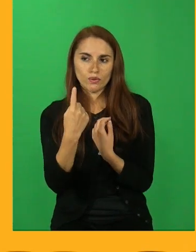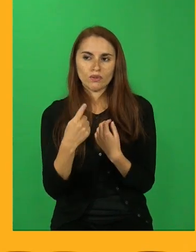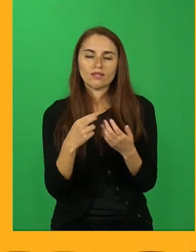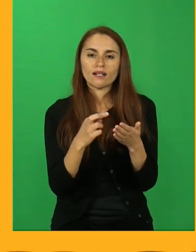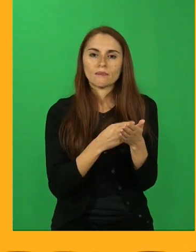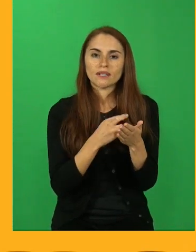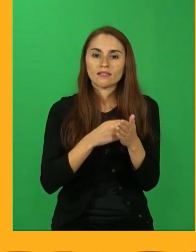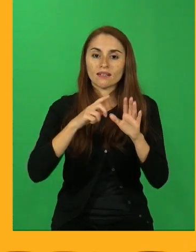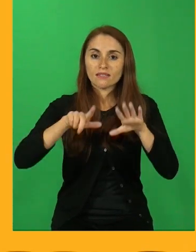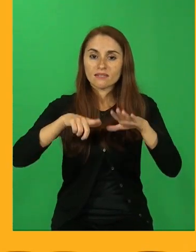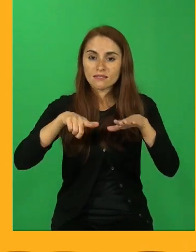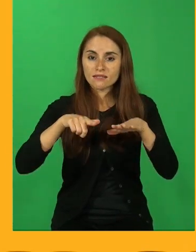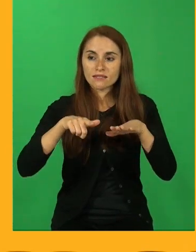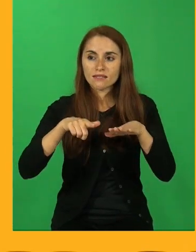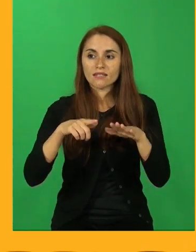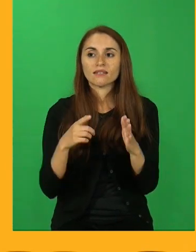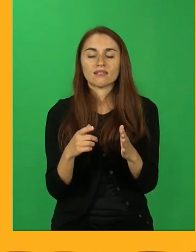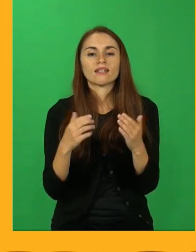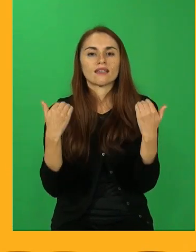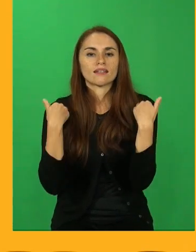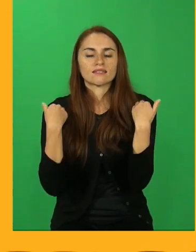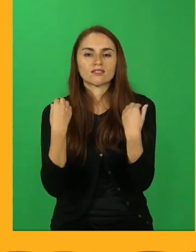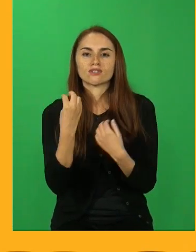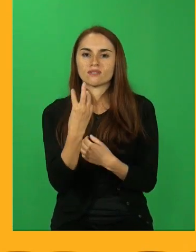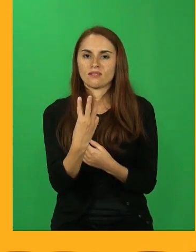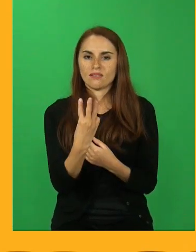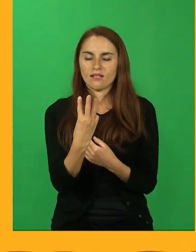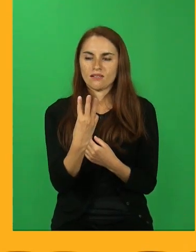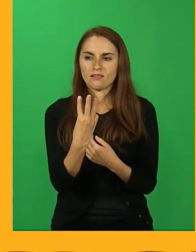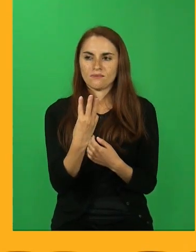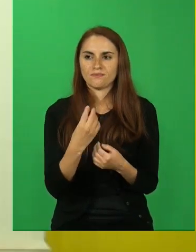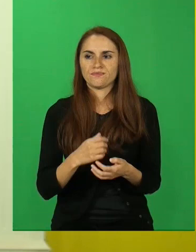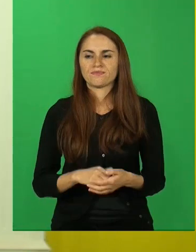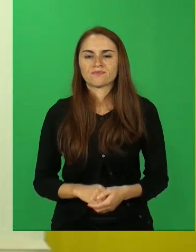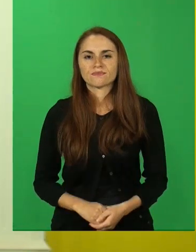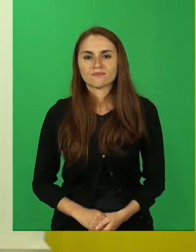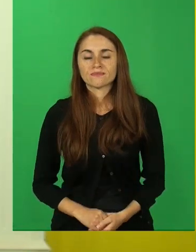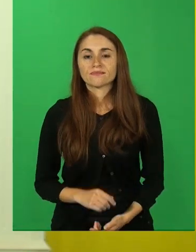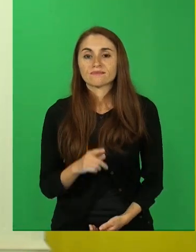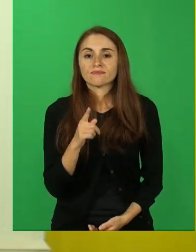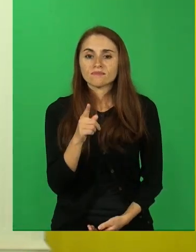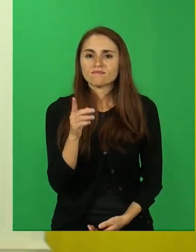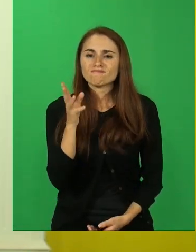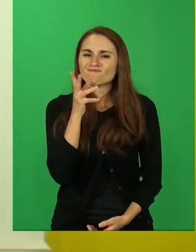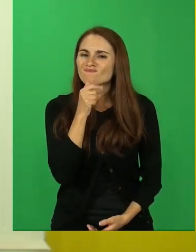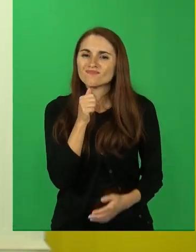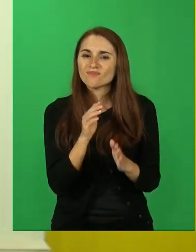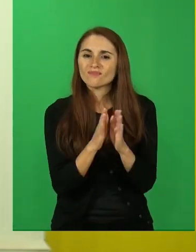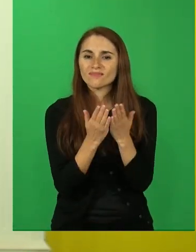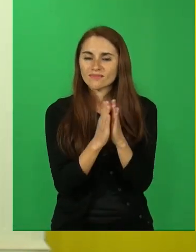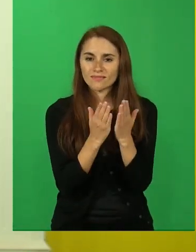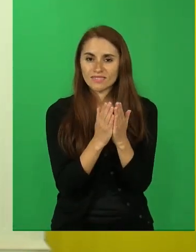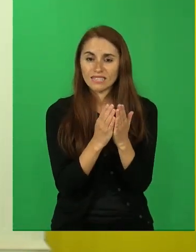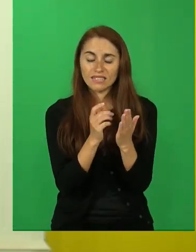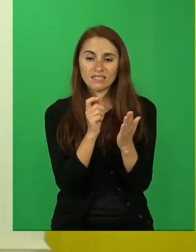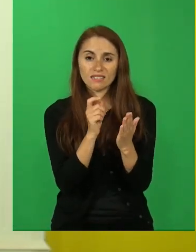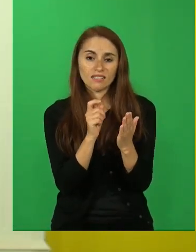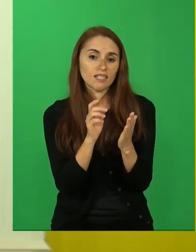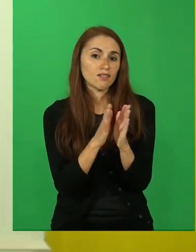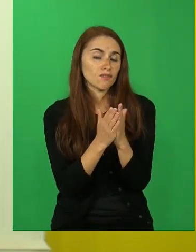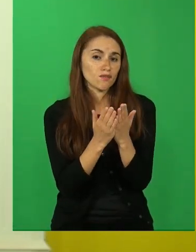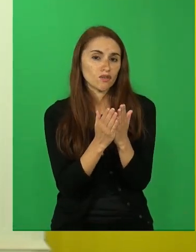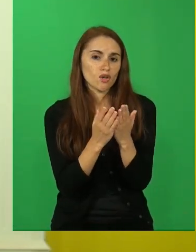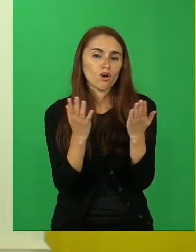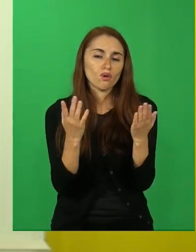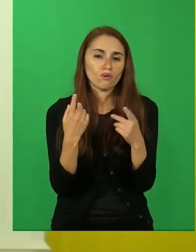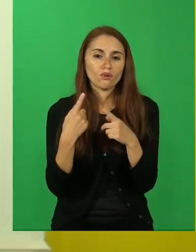en la página 17 puedes trabajar el ejercicio 3. Si no tienes tu texto de ejercitación o